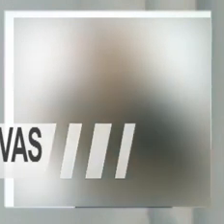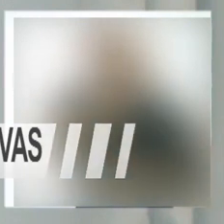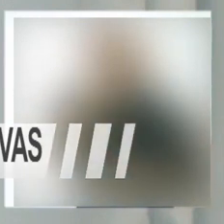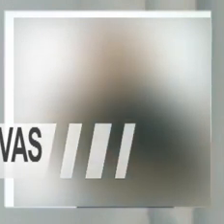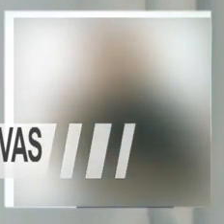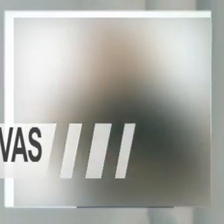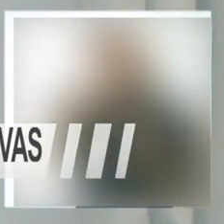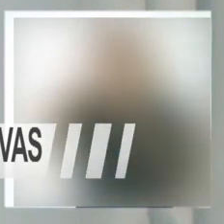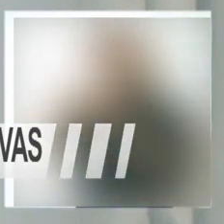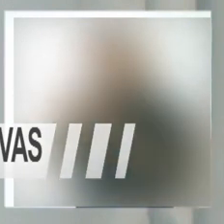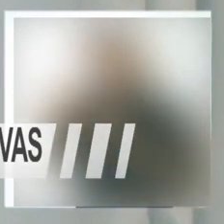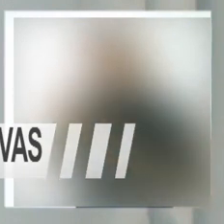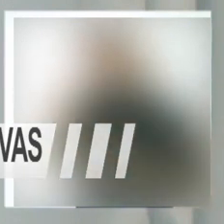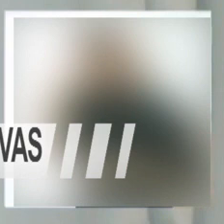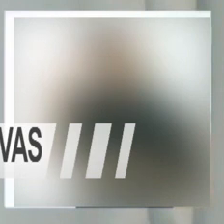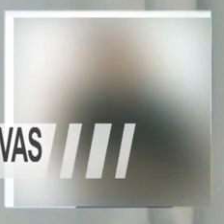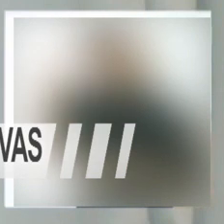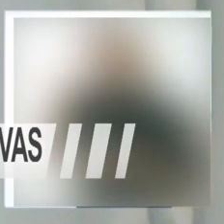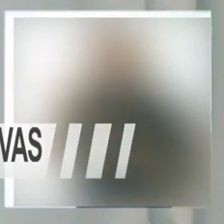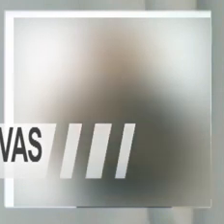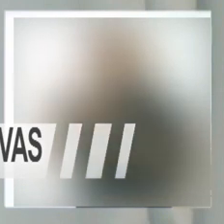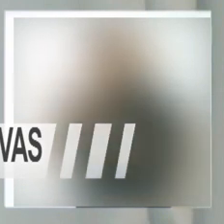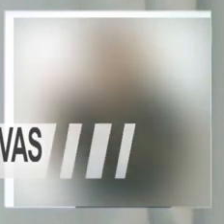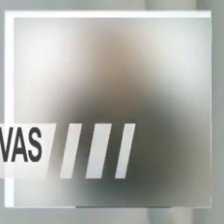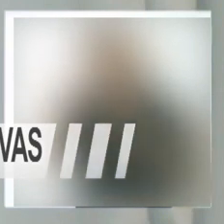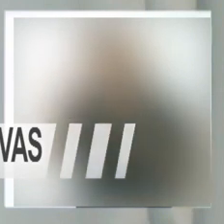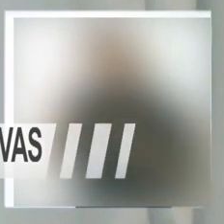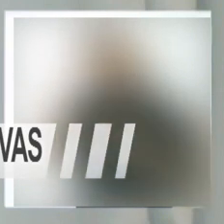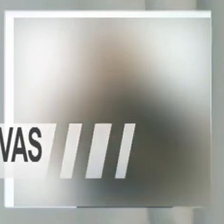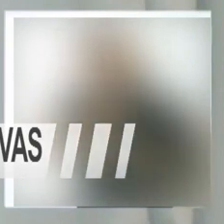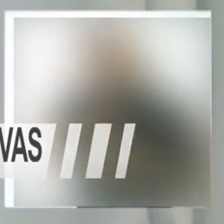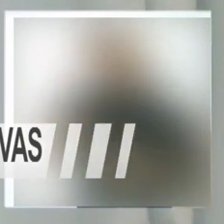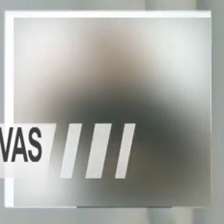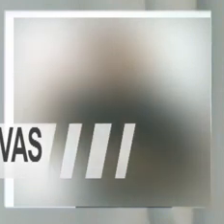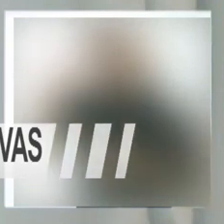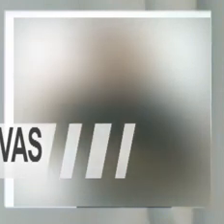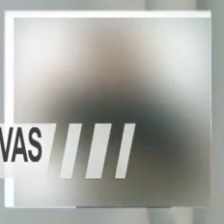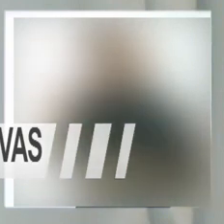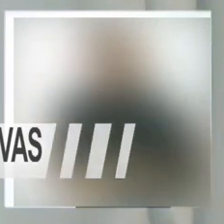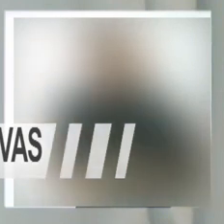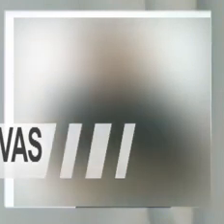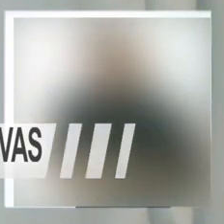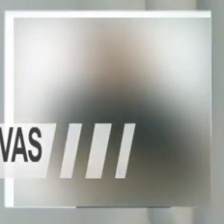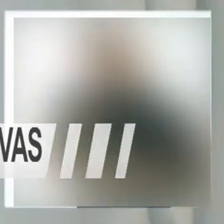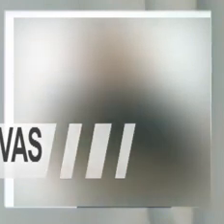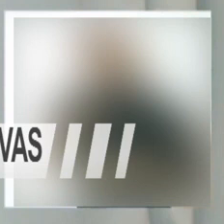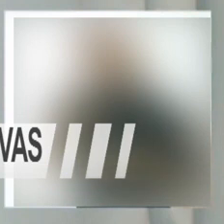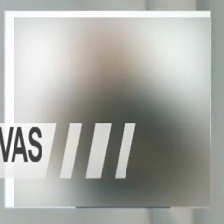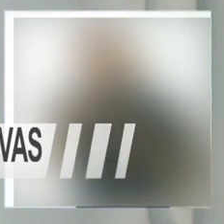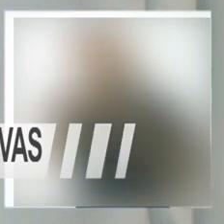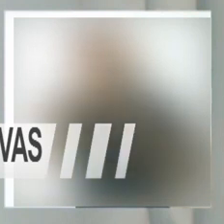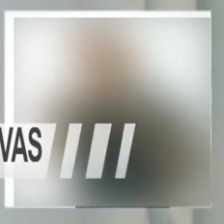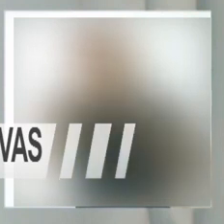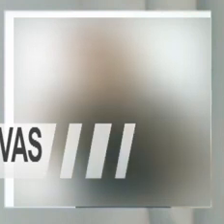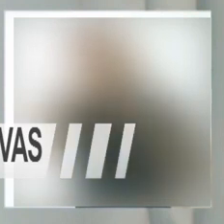nacional de epidemiología con todas las otras direcciones de del país con los indicadores que refieren al nivel de